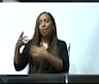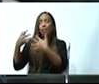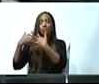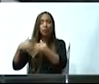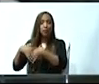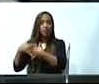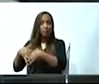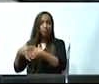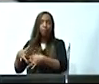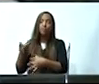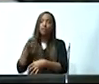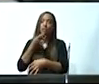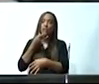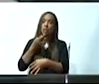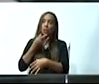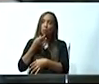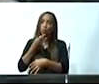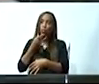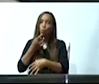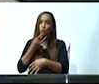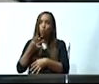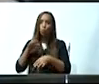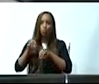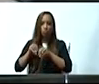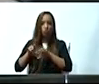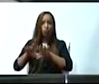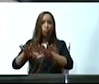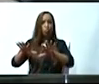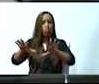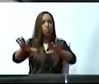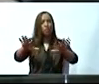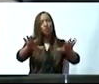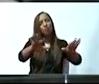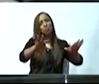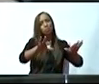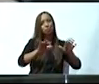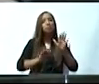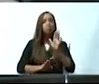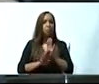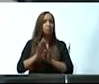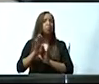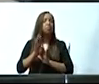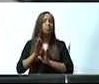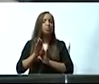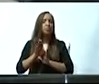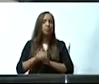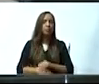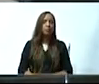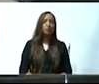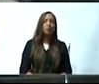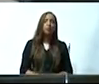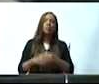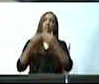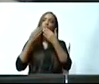distribución energética del Sistema Nacional Interconectado. Muchísimas gracias, presidente, y vemos con buenos ojos la